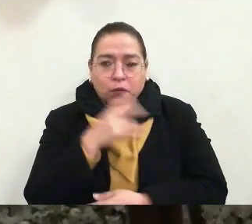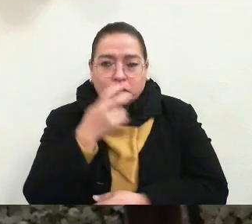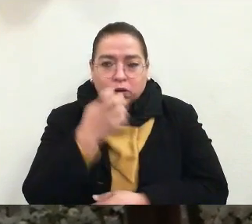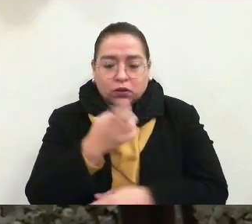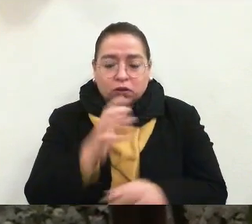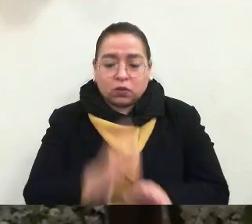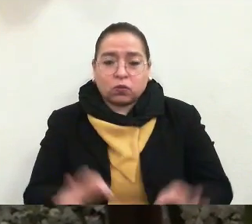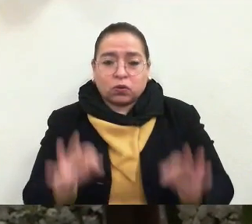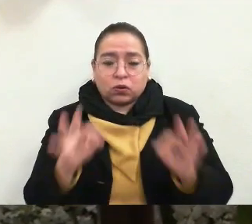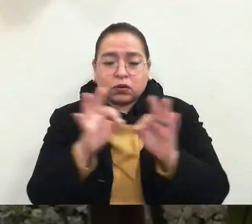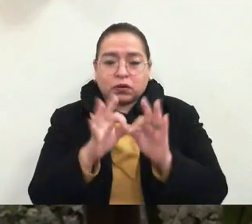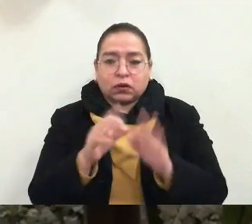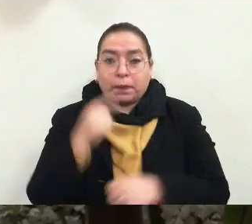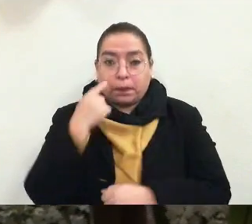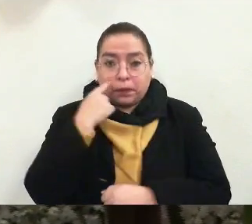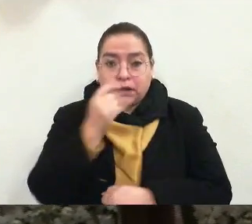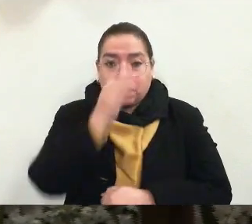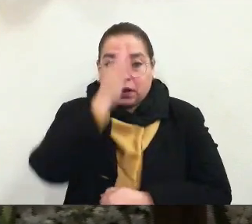primero,